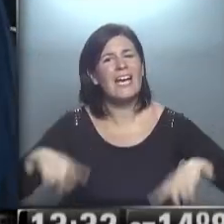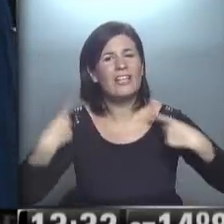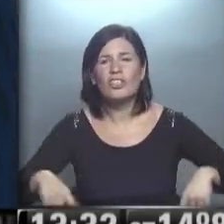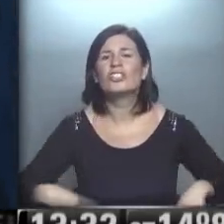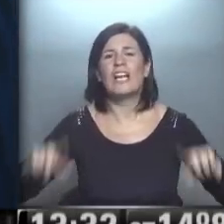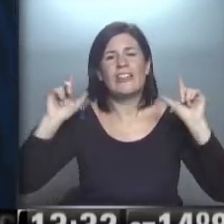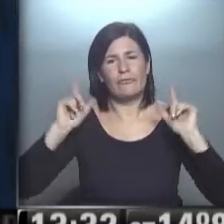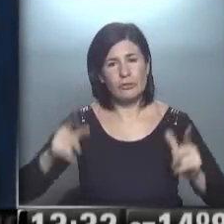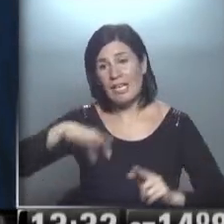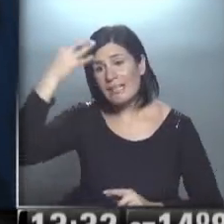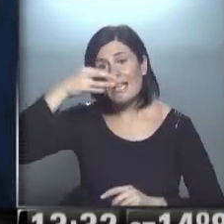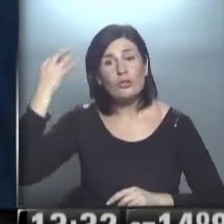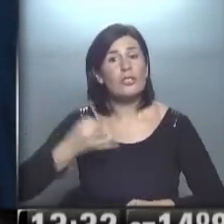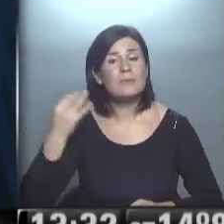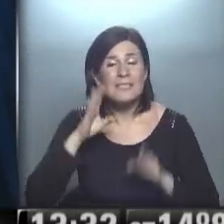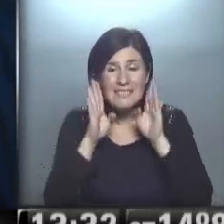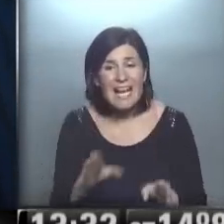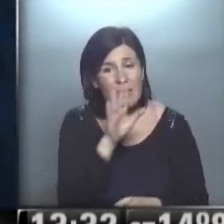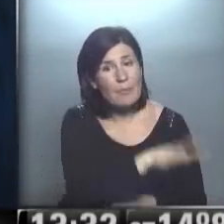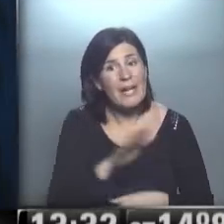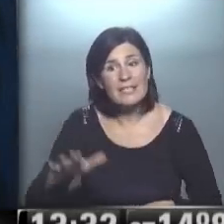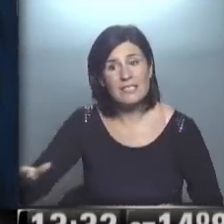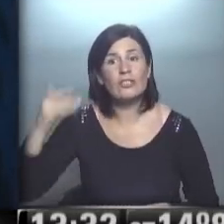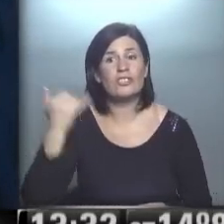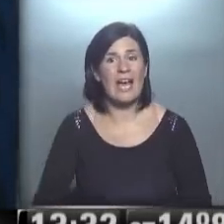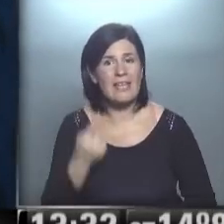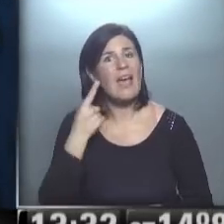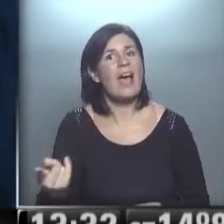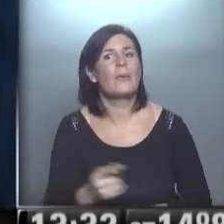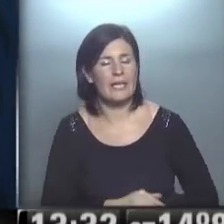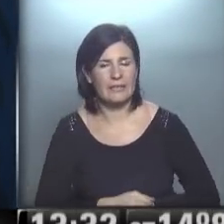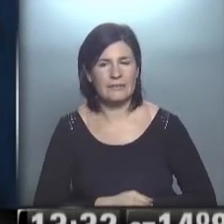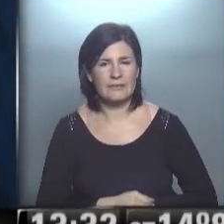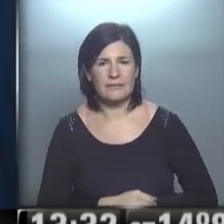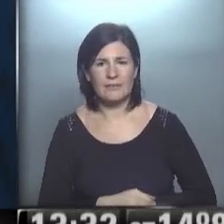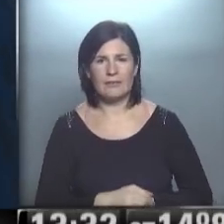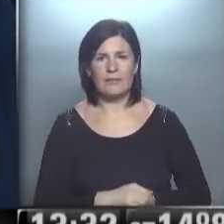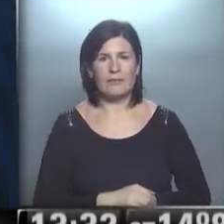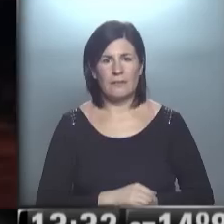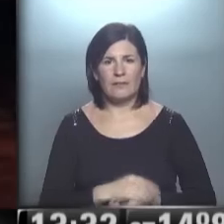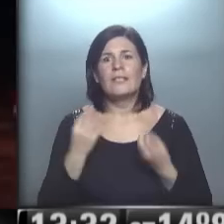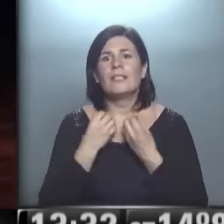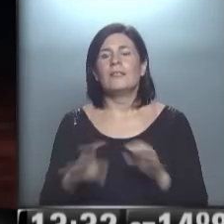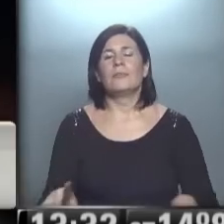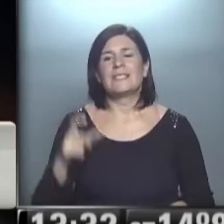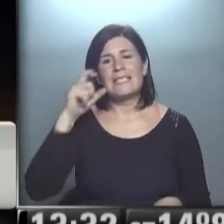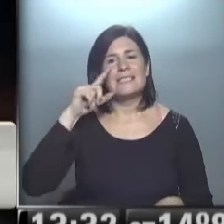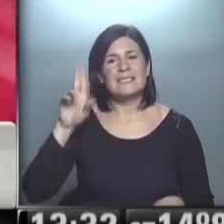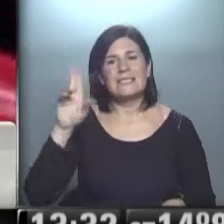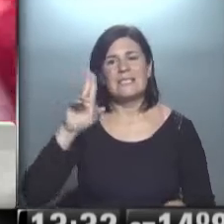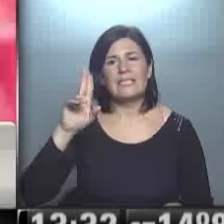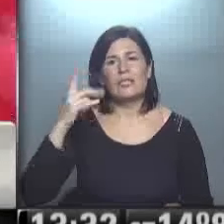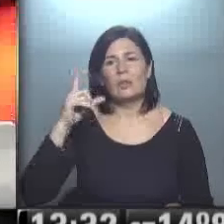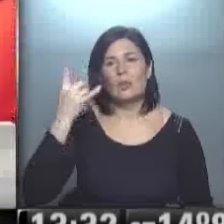teatro especialmente para ellos, dedicado para los más chiquitos. Estas son algunas de las propuestas que tenemos en estos días de vacaciones. Arrancamos con Circular, que es un